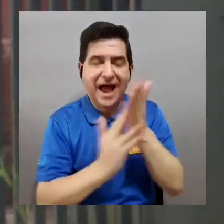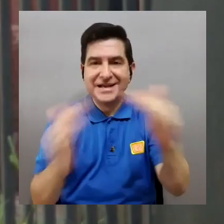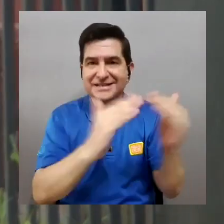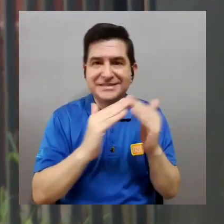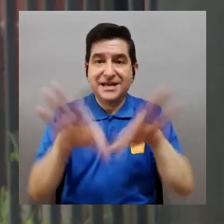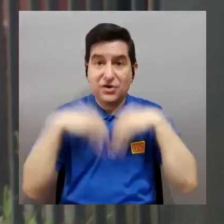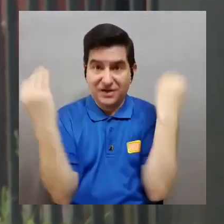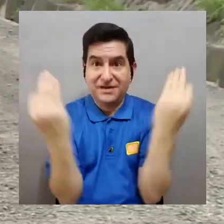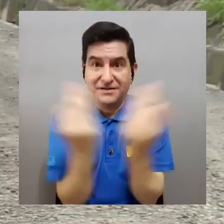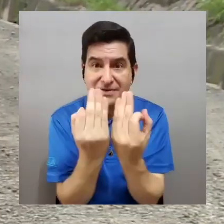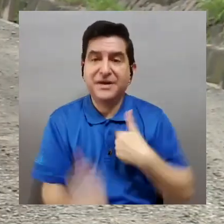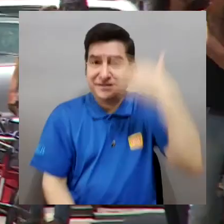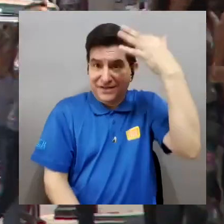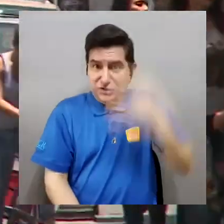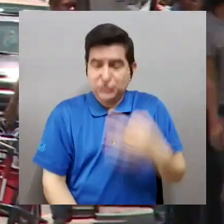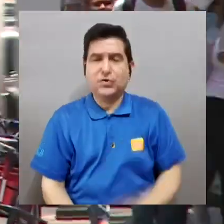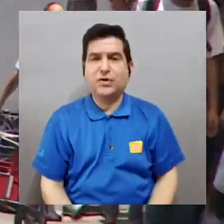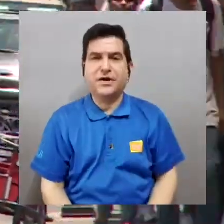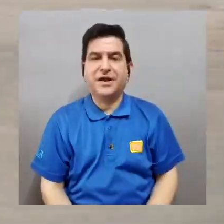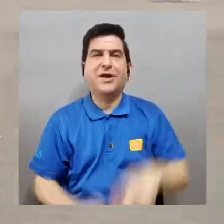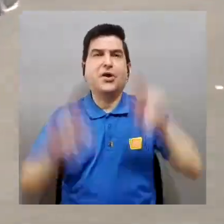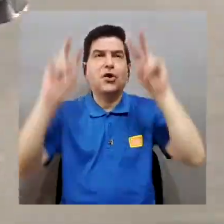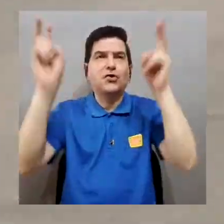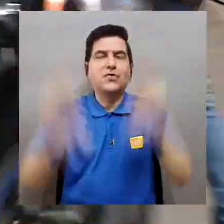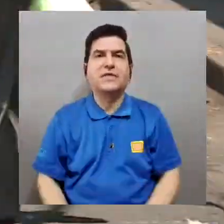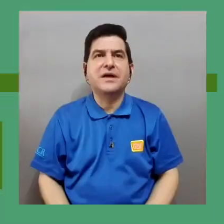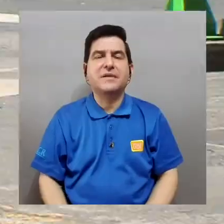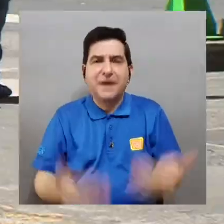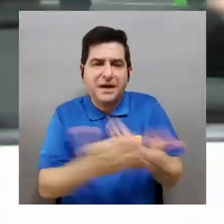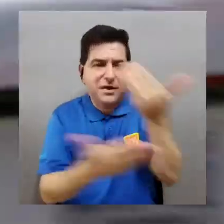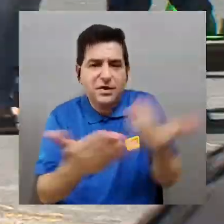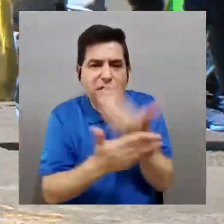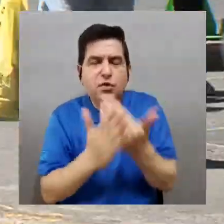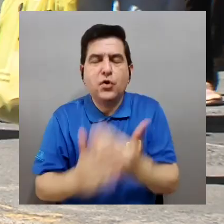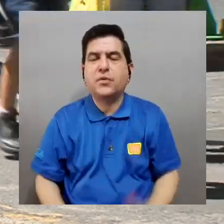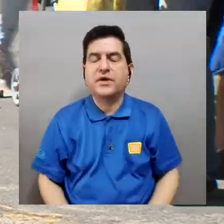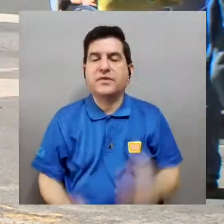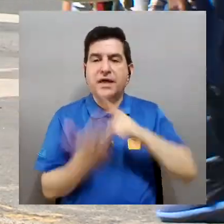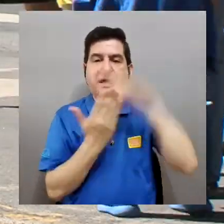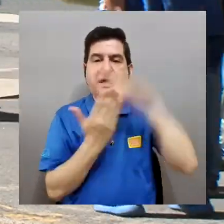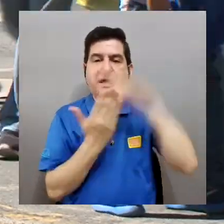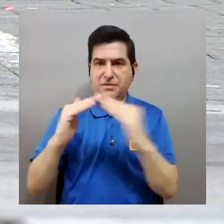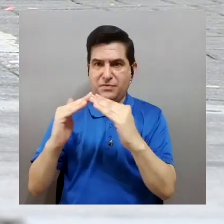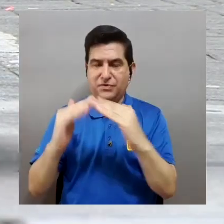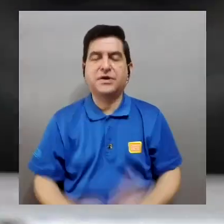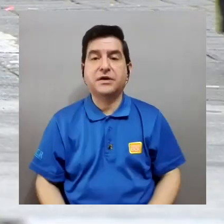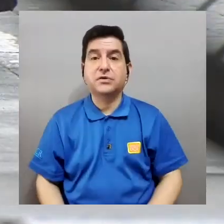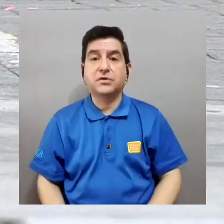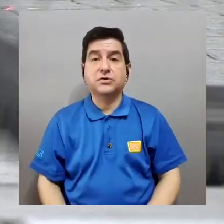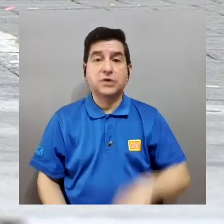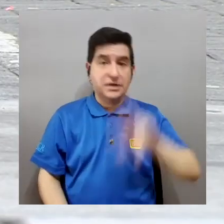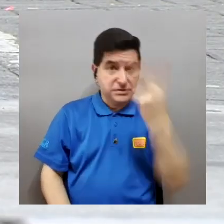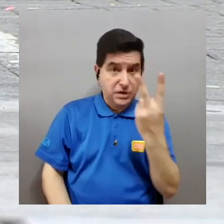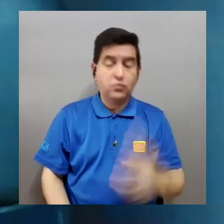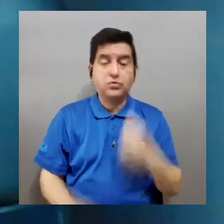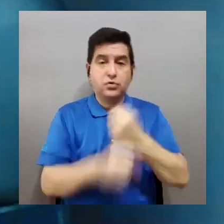ciudad, a la familia, creo que hay que entrar con un tema de renovación urbana. 2, hay que trabajar muy de cerca